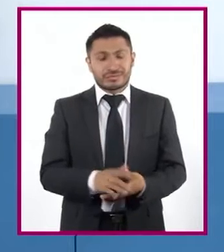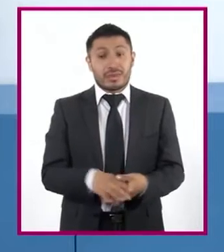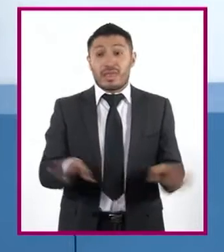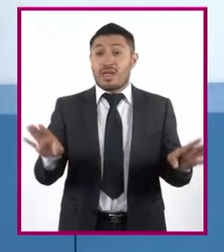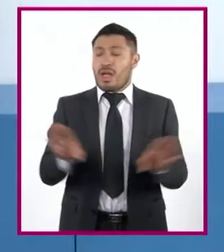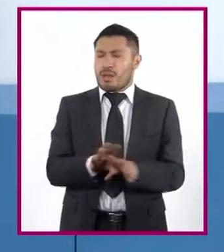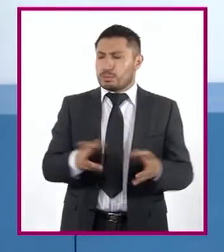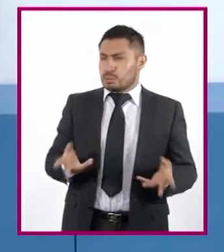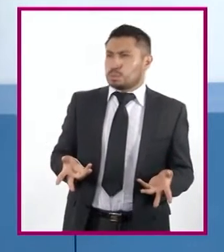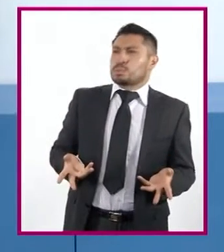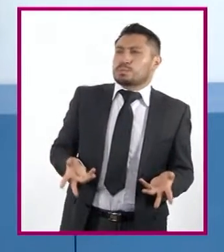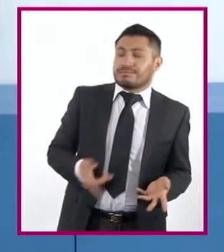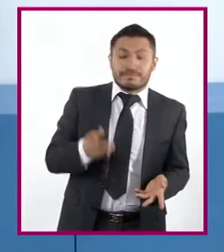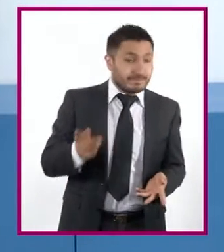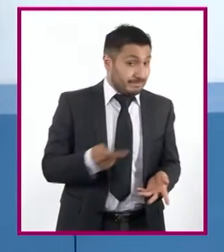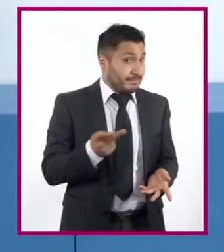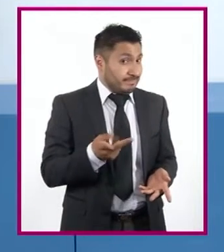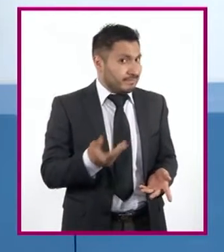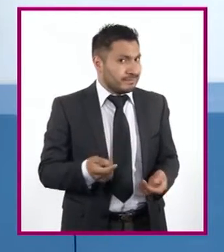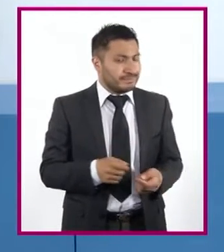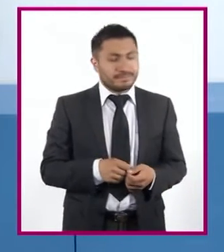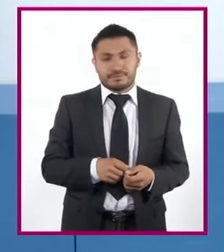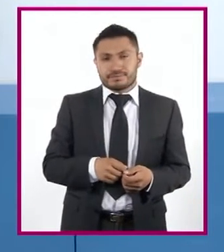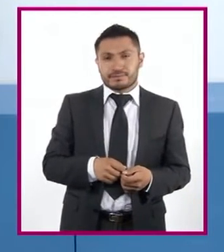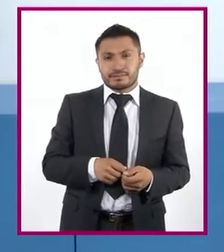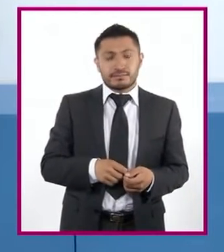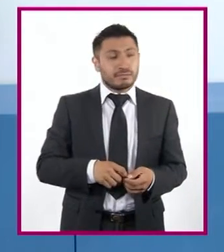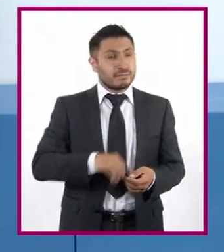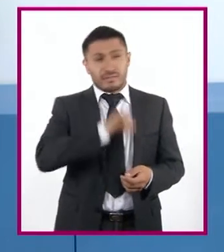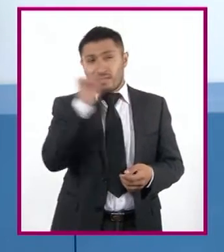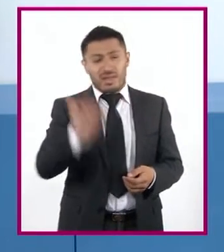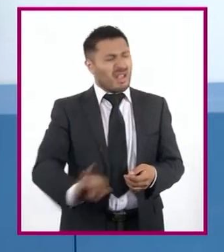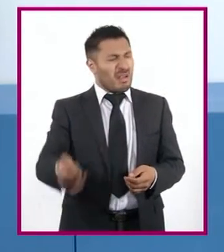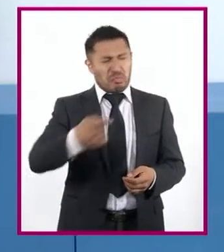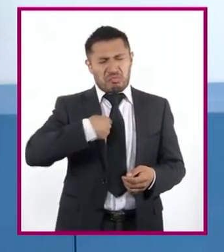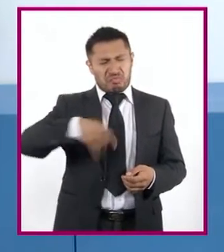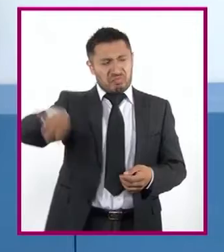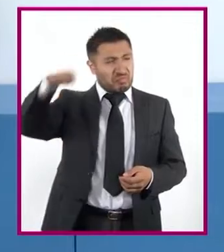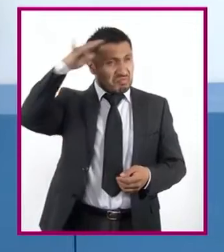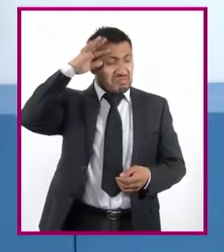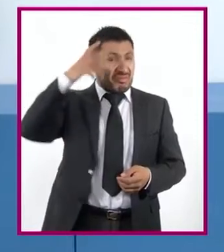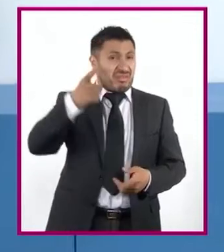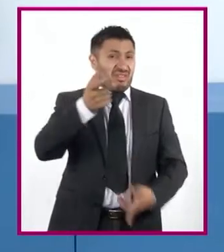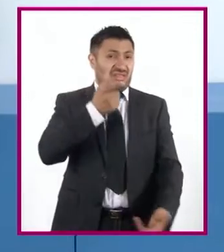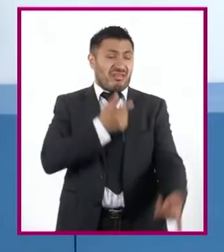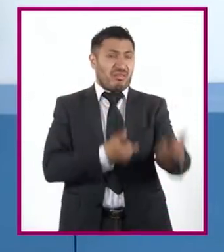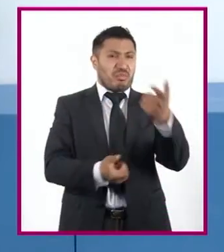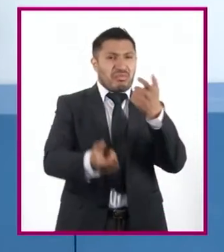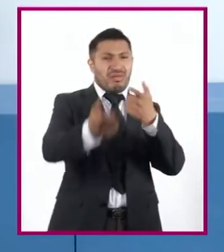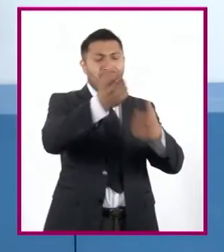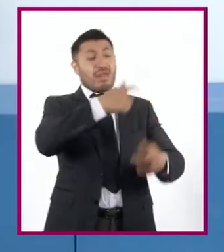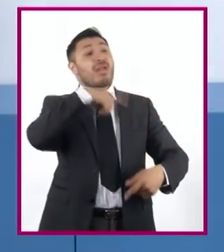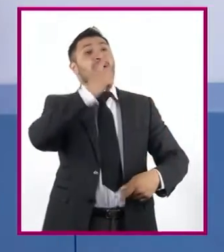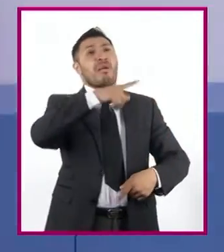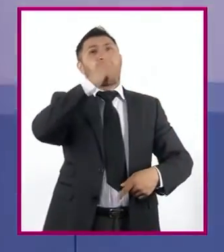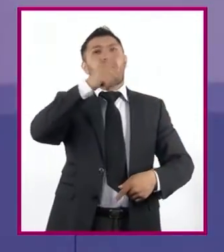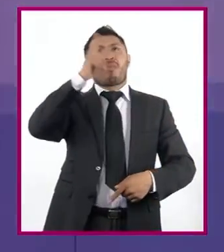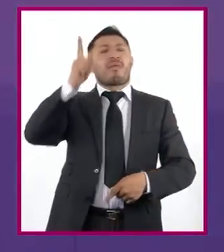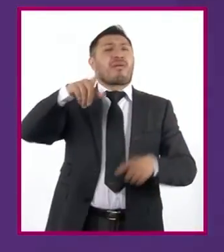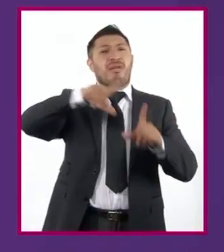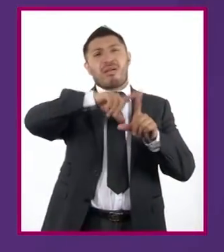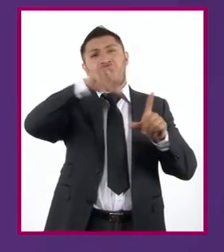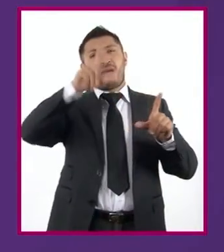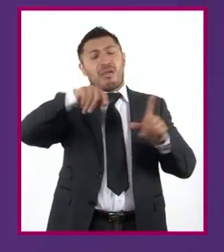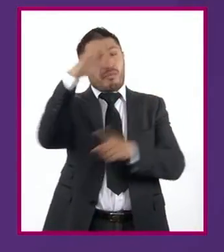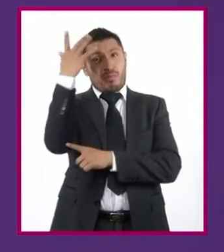¿Cómo es eso?, preguntó Beremis. Jamás pasó por mi imaginación que pudiera ganarse dinero contando los millones de hojas de